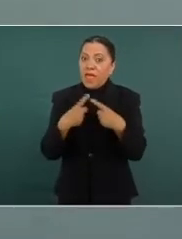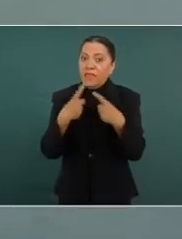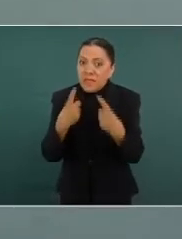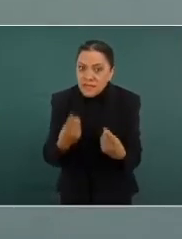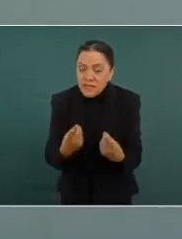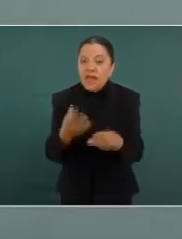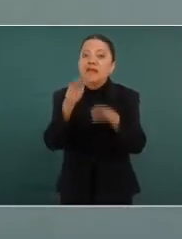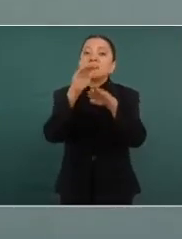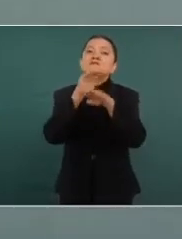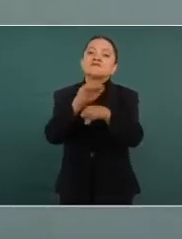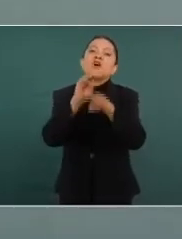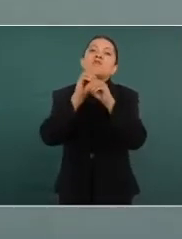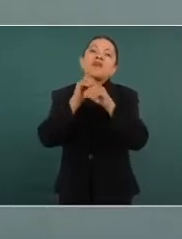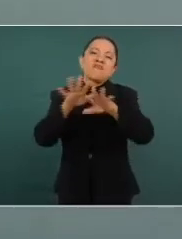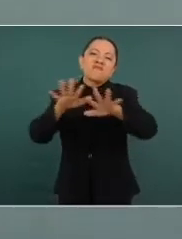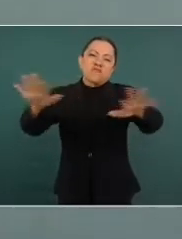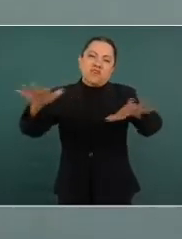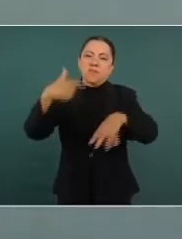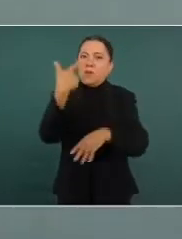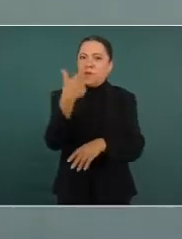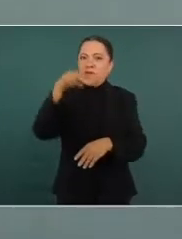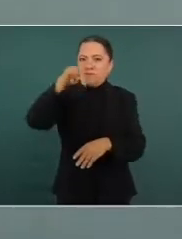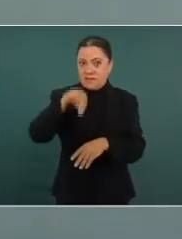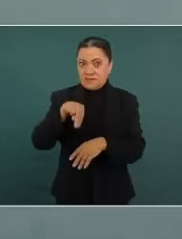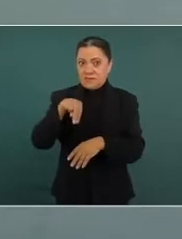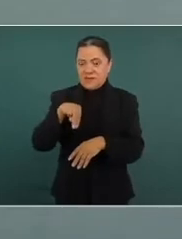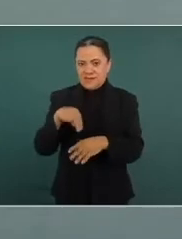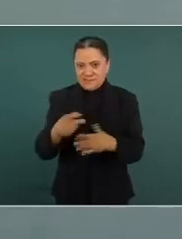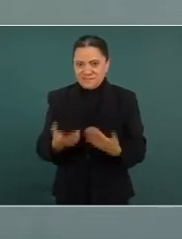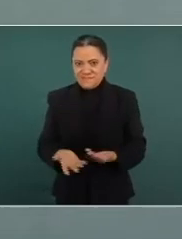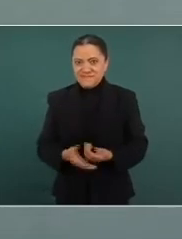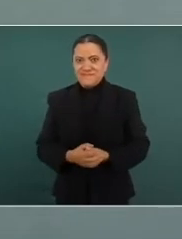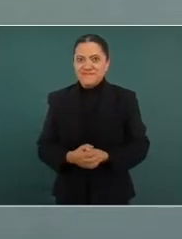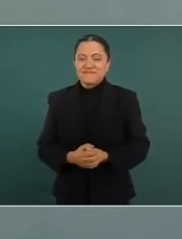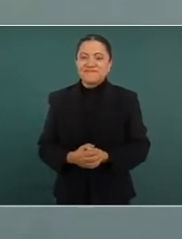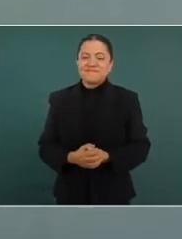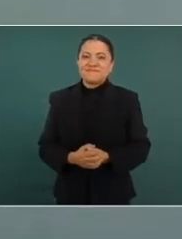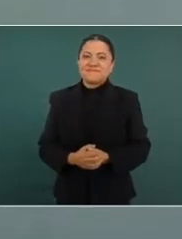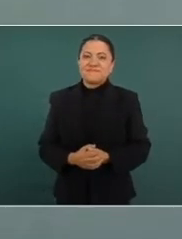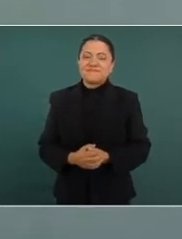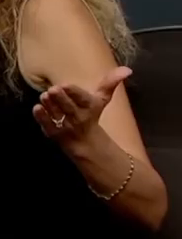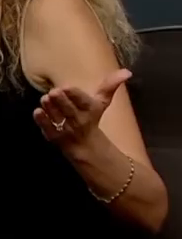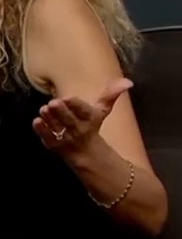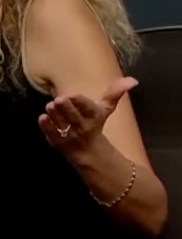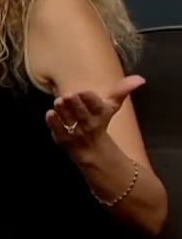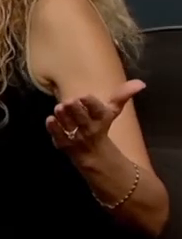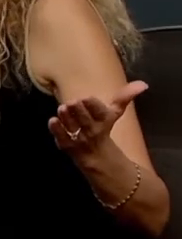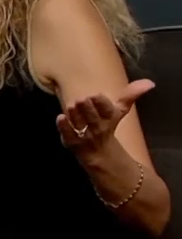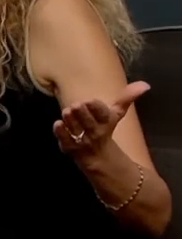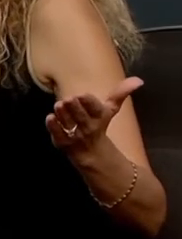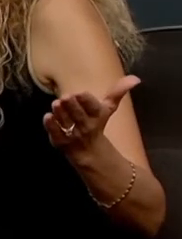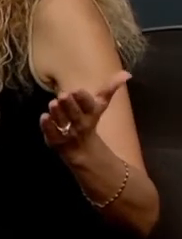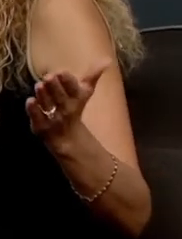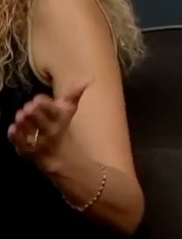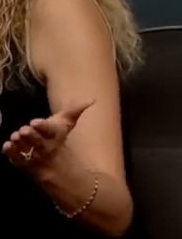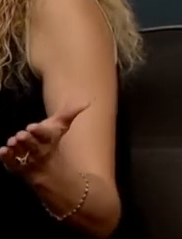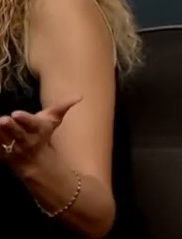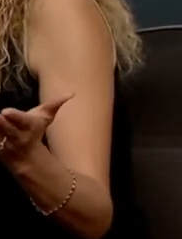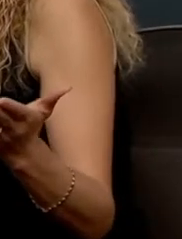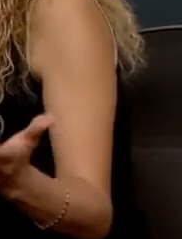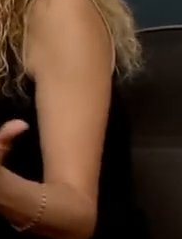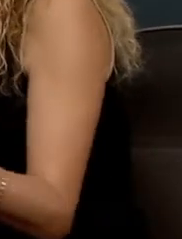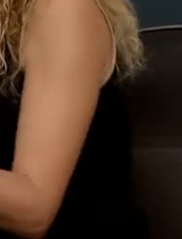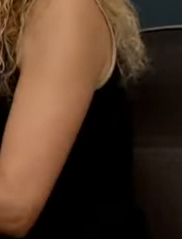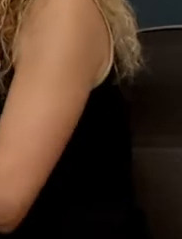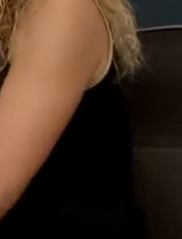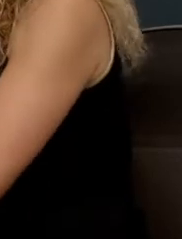La tercera disminución, confirmada también este viernes por el presidente, es la de Mara Gómez, hasta hoy directora de la Comisión